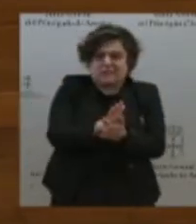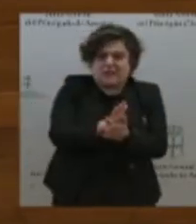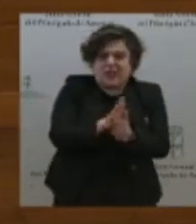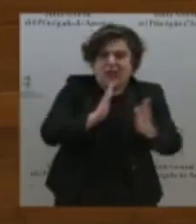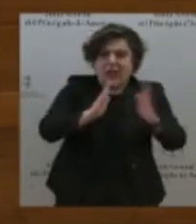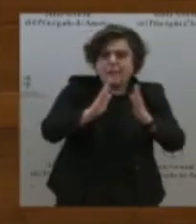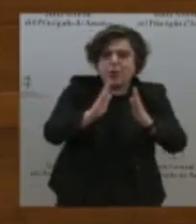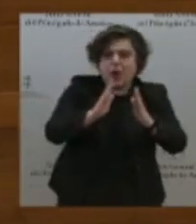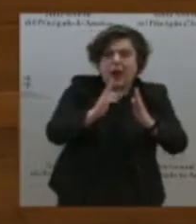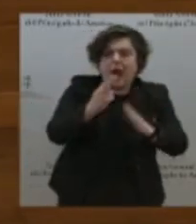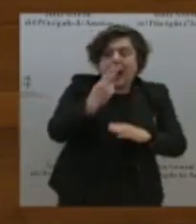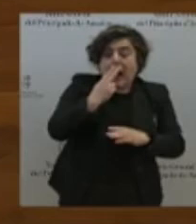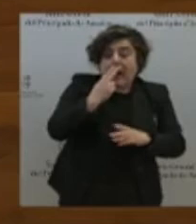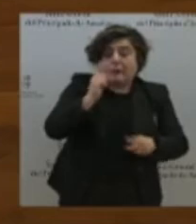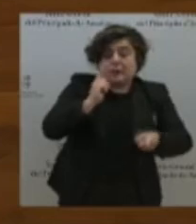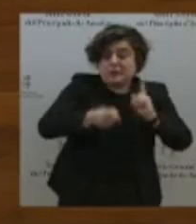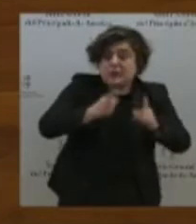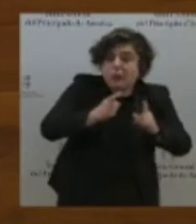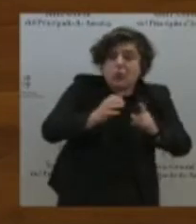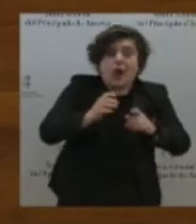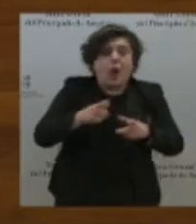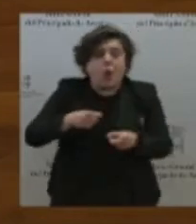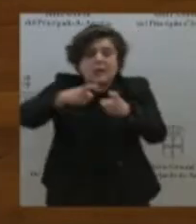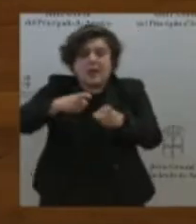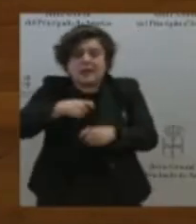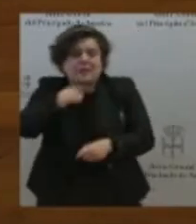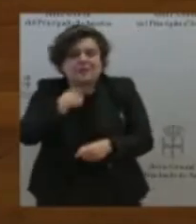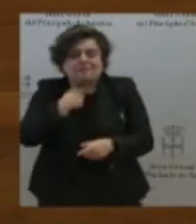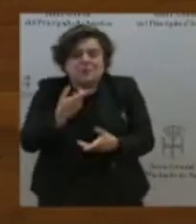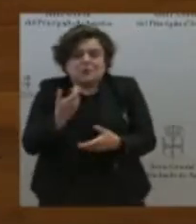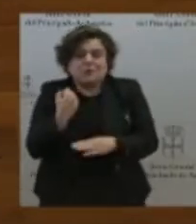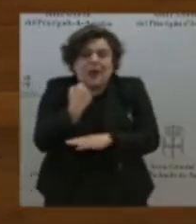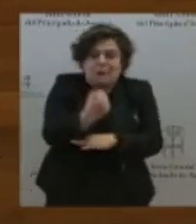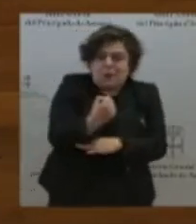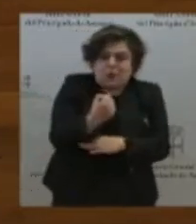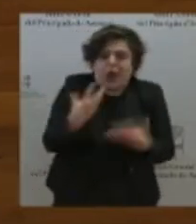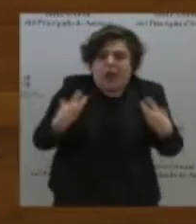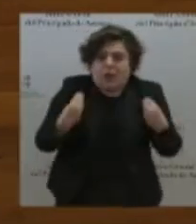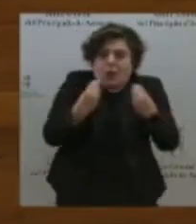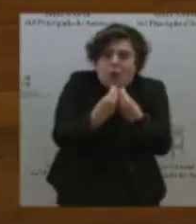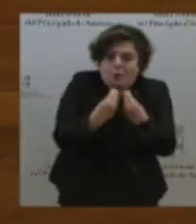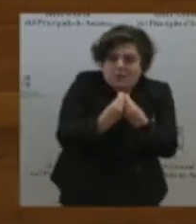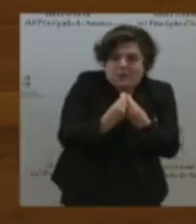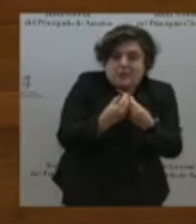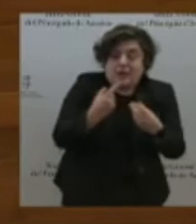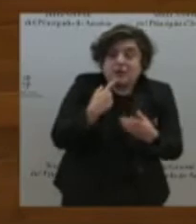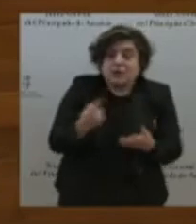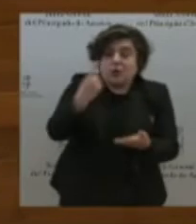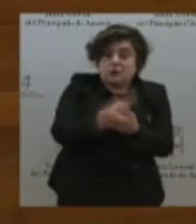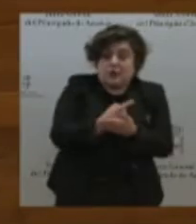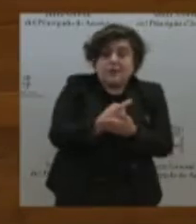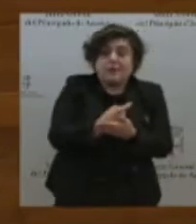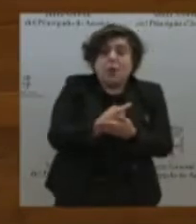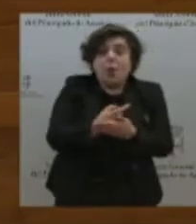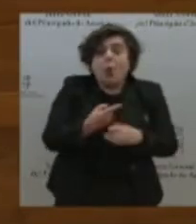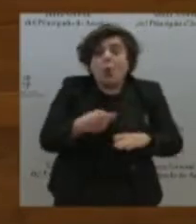la convivencia. El resurgir de la ultraderecha y el fascismo en el conjunto de Europa nos ha hecho por